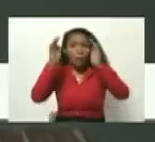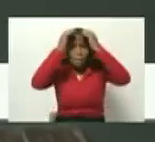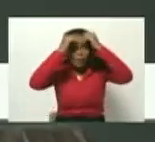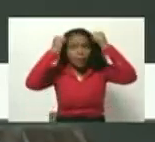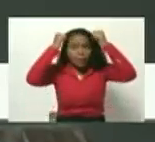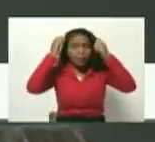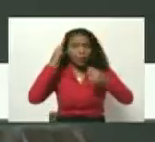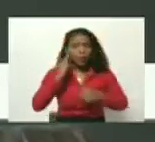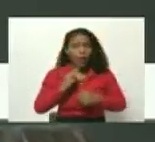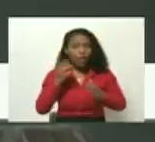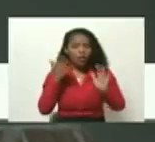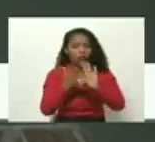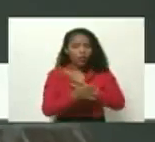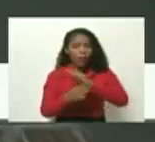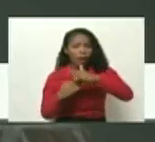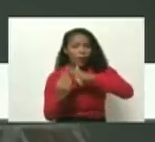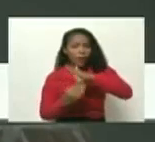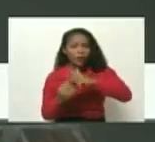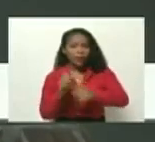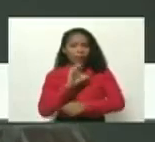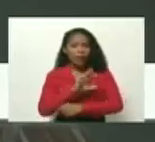bolivariana sobre la base de